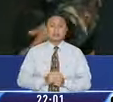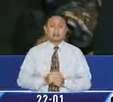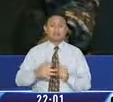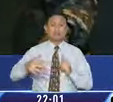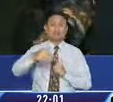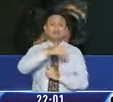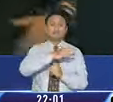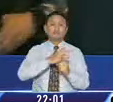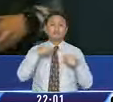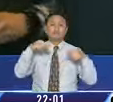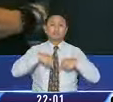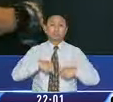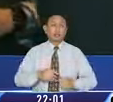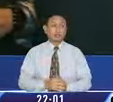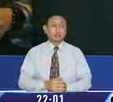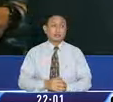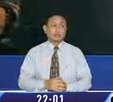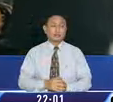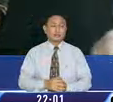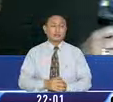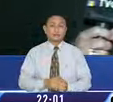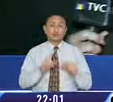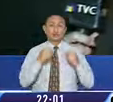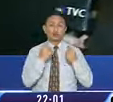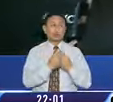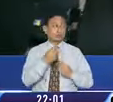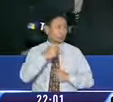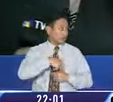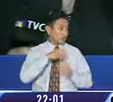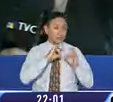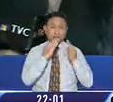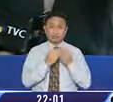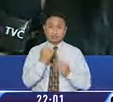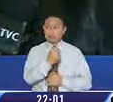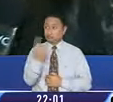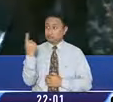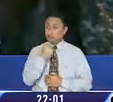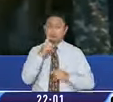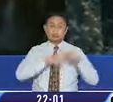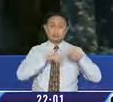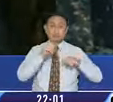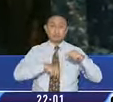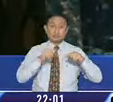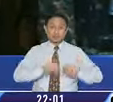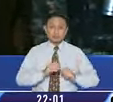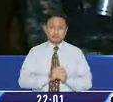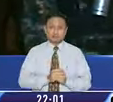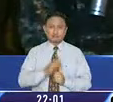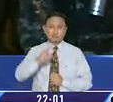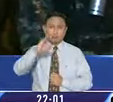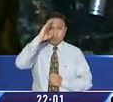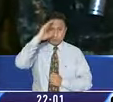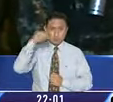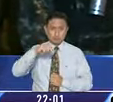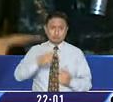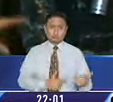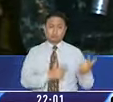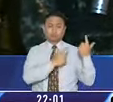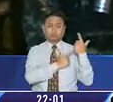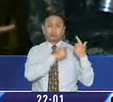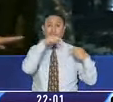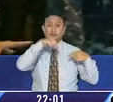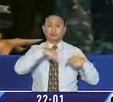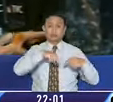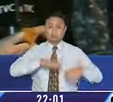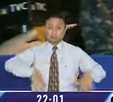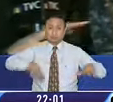vive en este momento, ustedes pueden observar, hay un grupo considerable de familiares, de amigos, de un amplio contingente policial y militar que ha llegado hasta